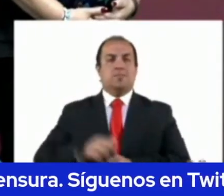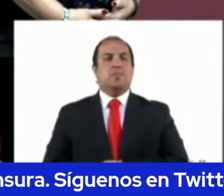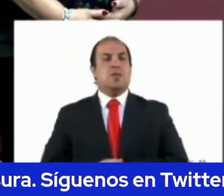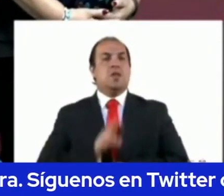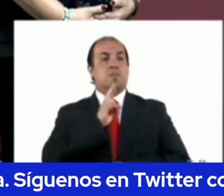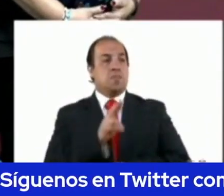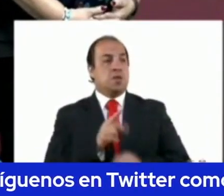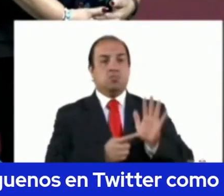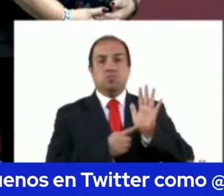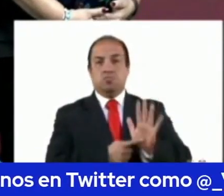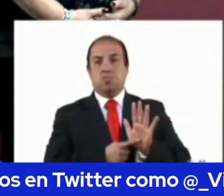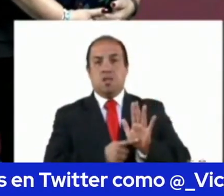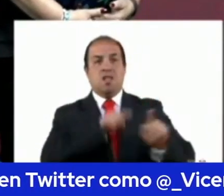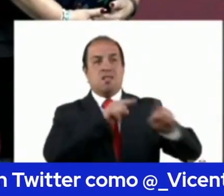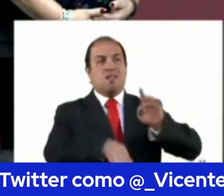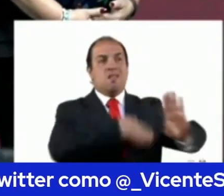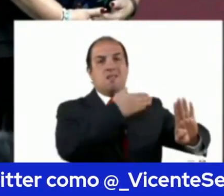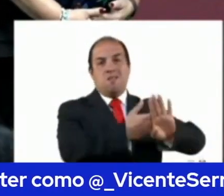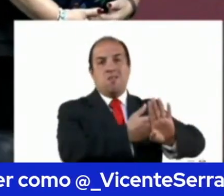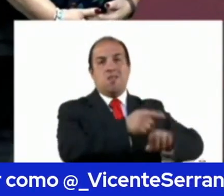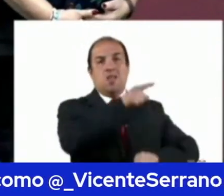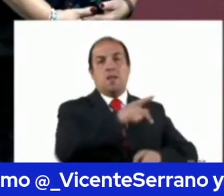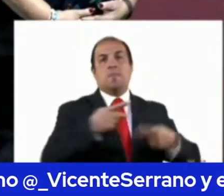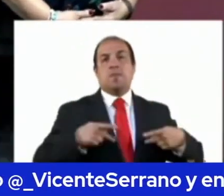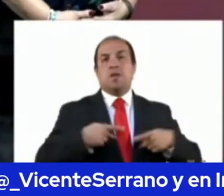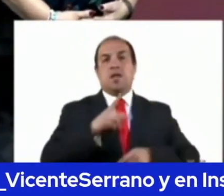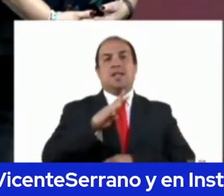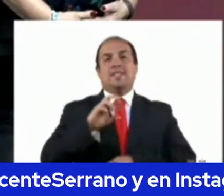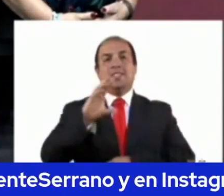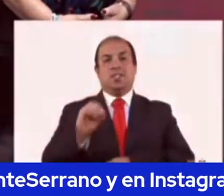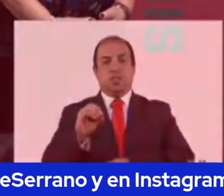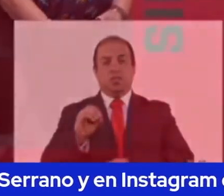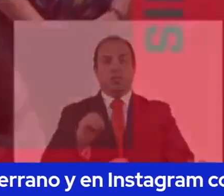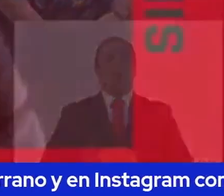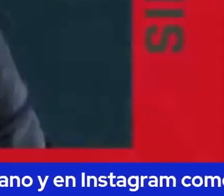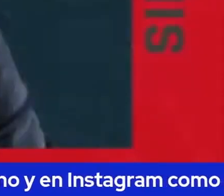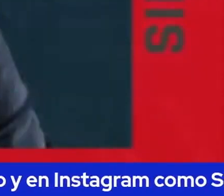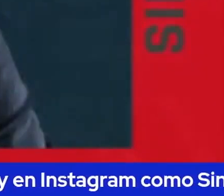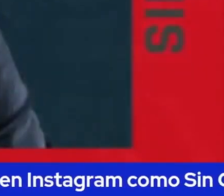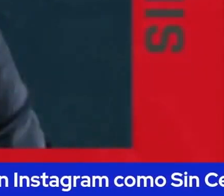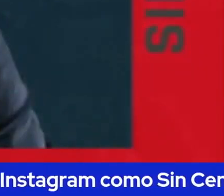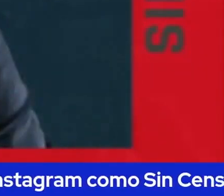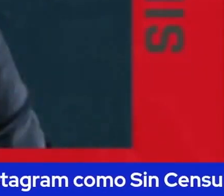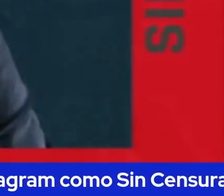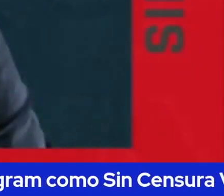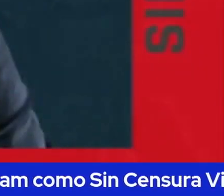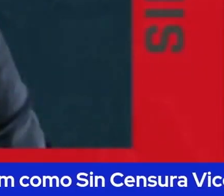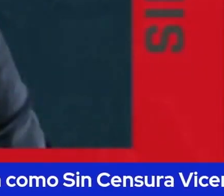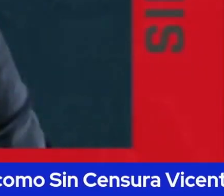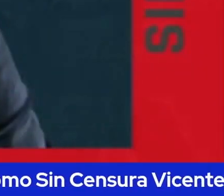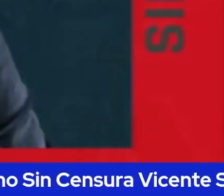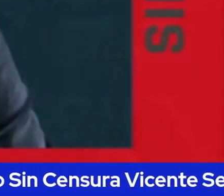Ciro Gómez Leiva. Bueno, lo interesante del caso, lo que me llama mucho la atención, querido Ricardo, es